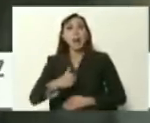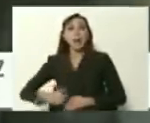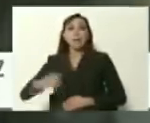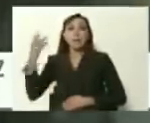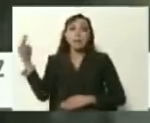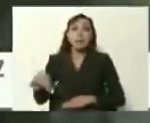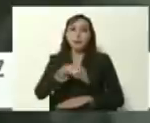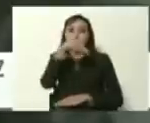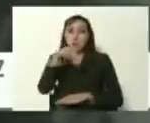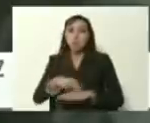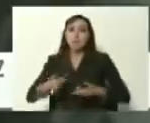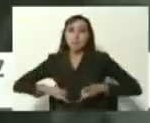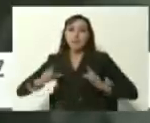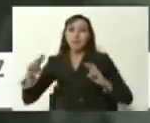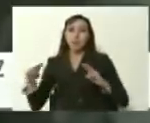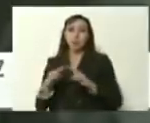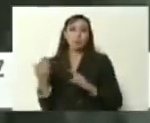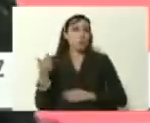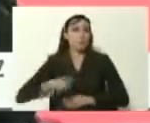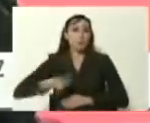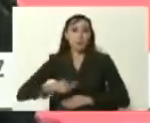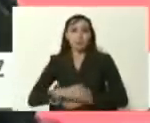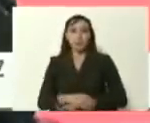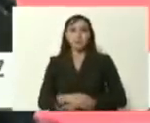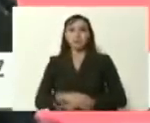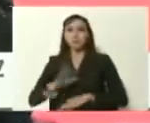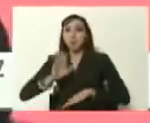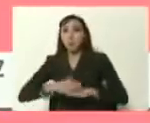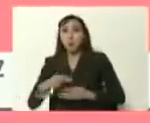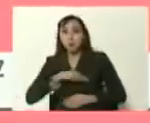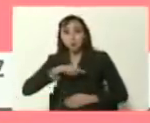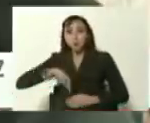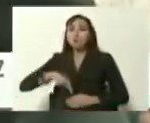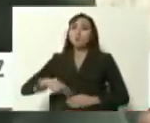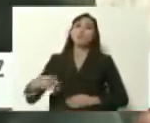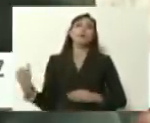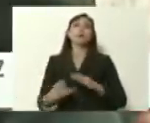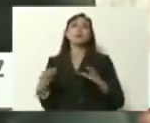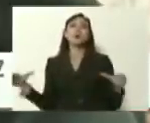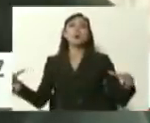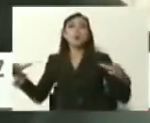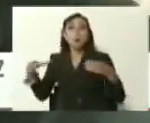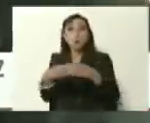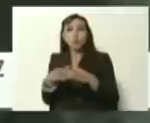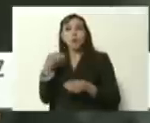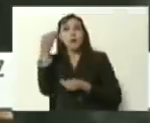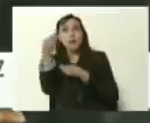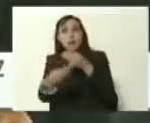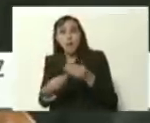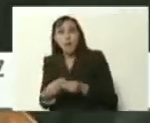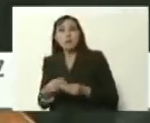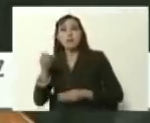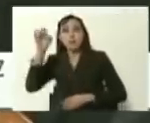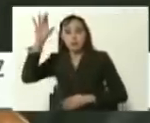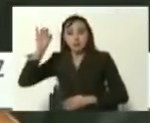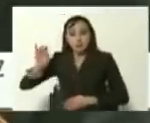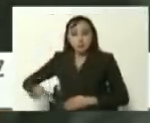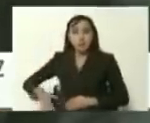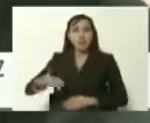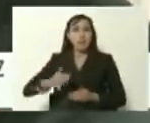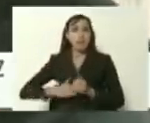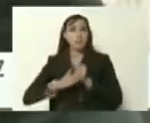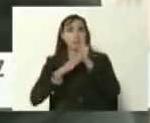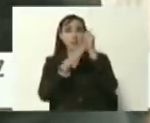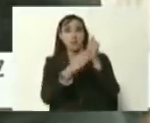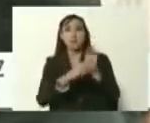por permitir este encuentro, en el que como institución y actor social y espiritual de gran influencia como